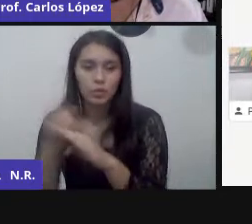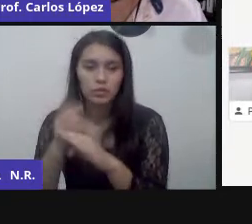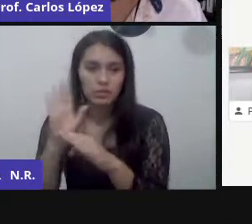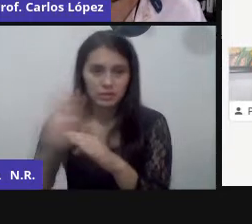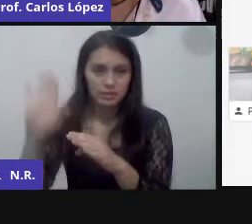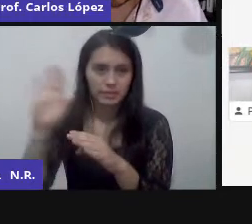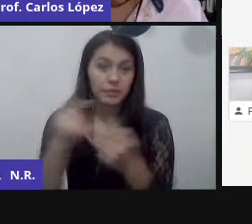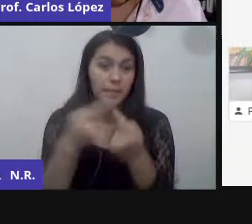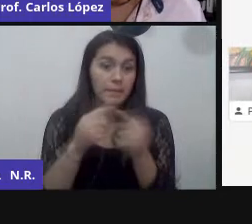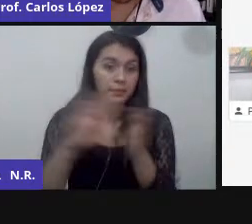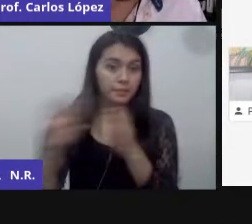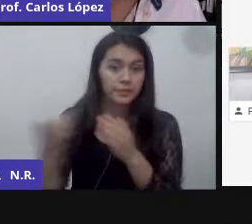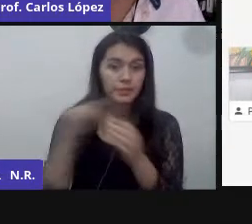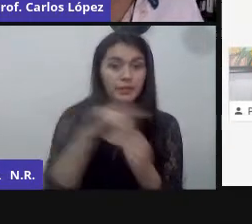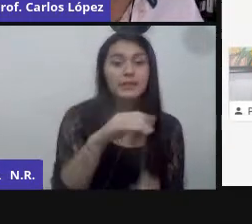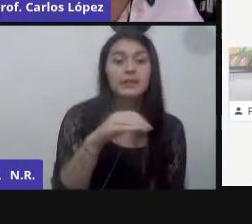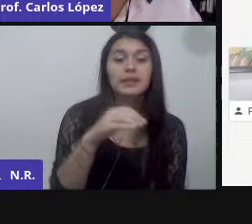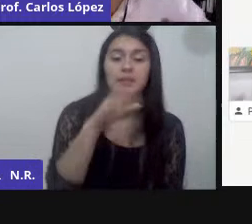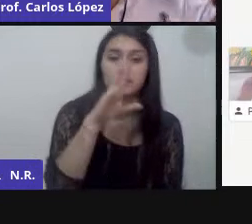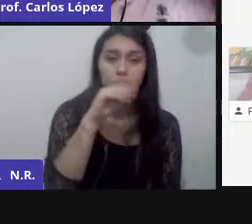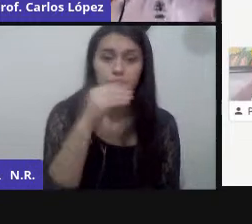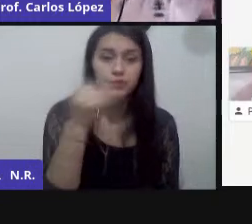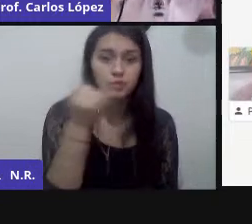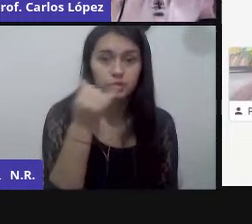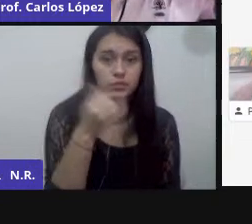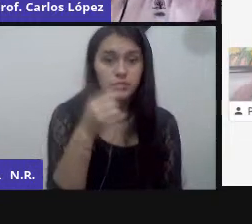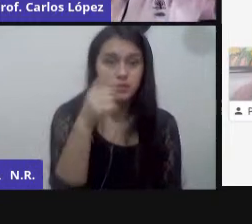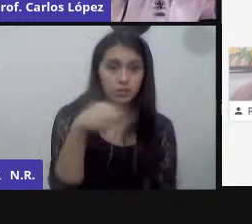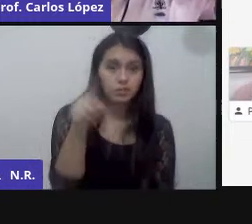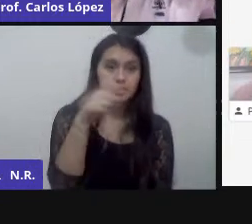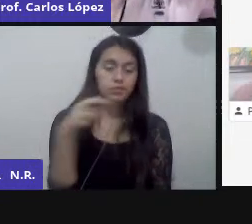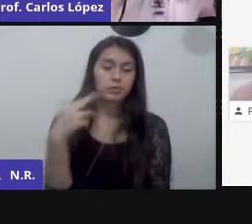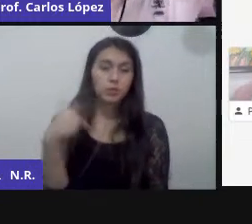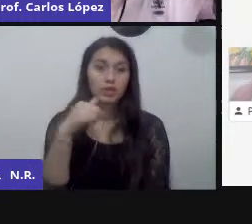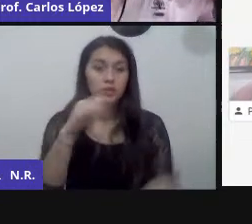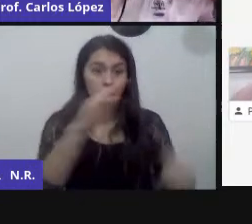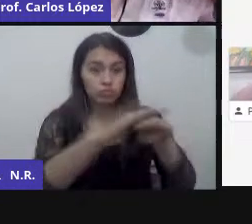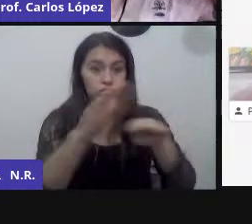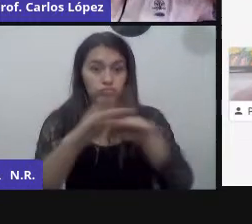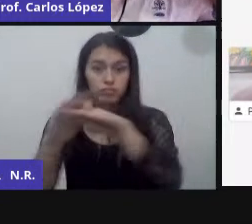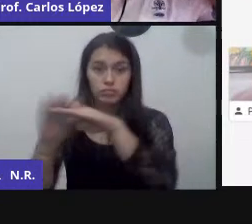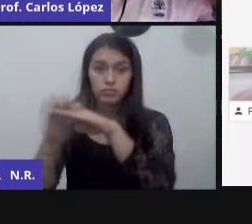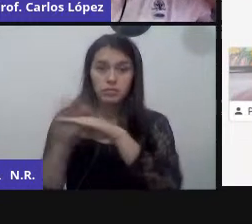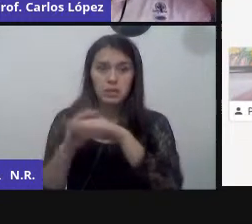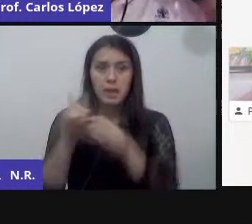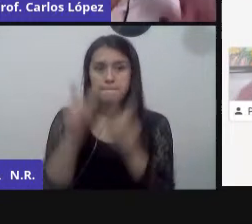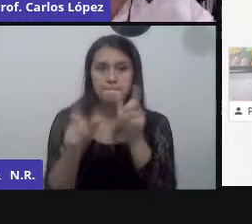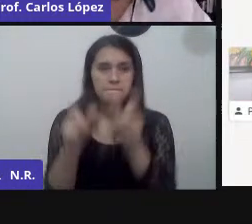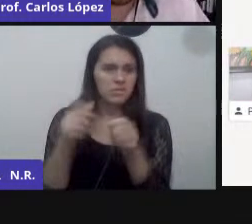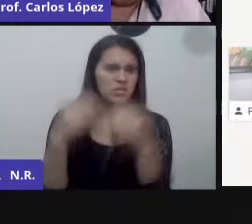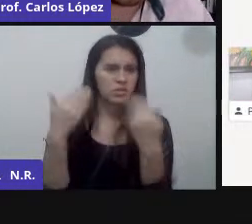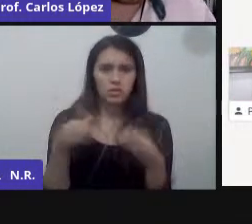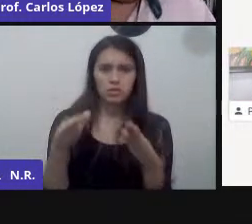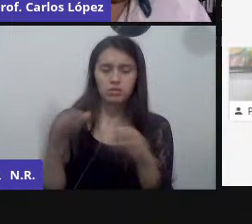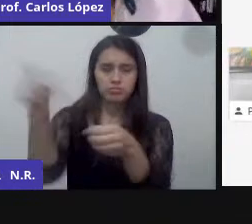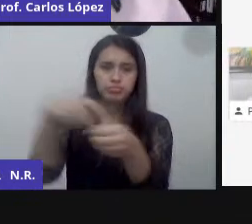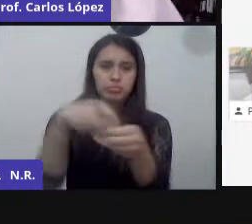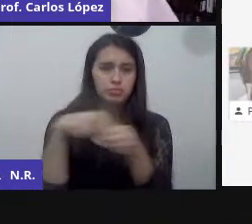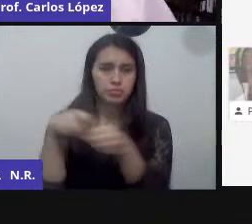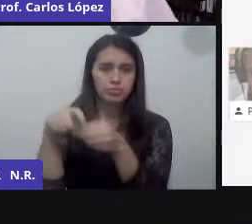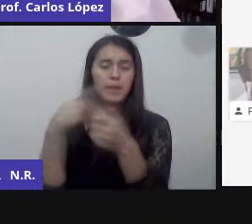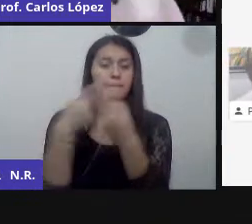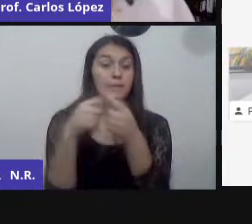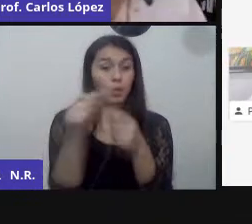StreamYard, ustedes tienen esta opción, como los invitamos nosotros ahorita, que puede entrar cualquier persona. Pero hay una opción de